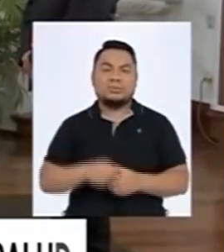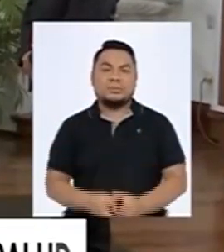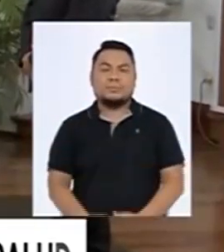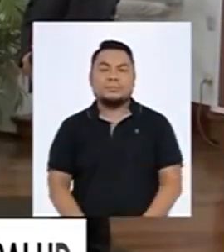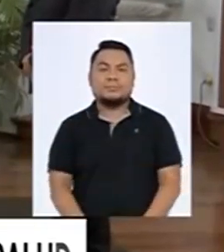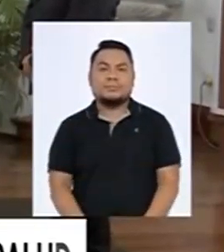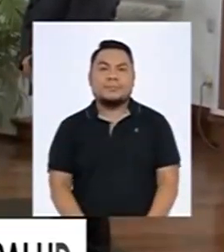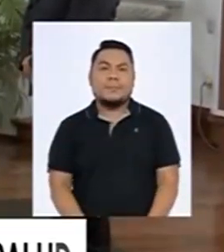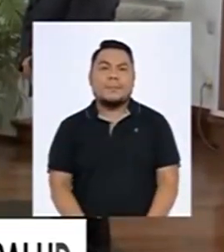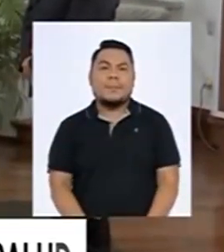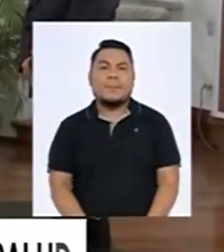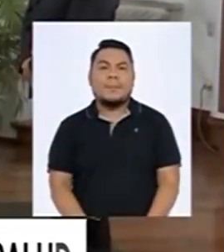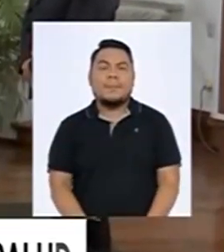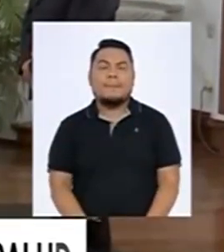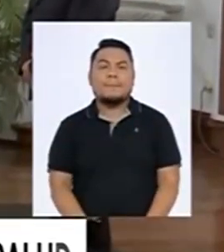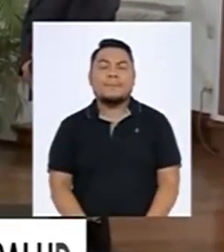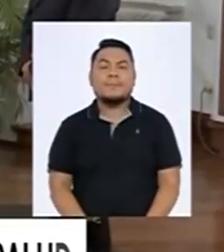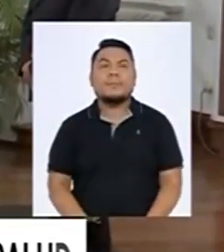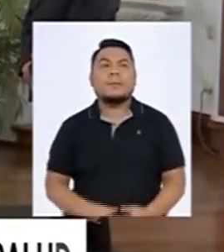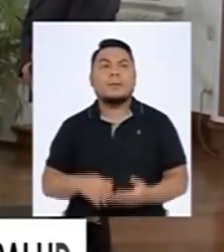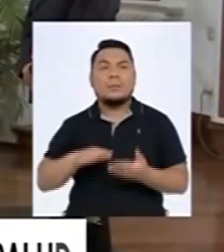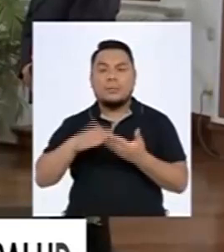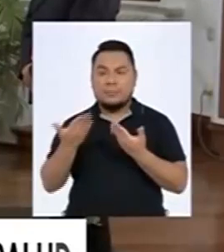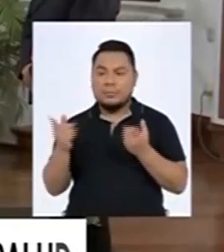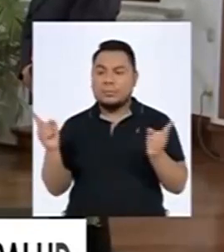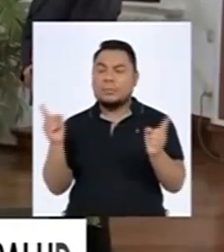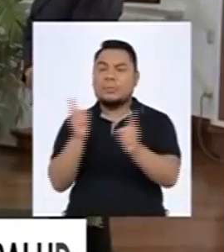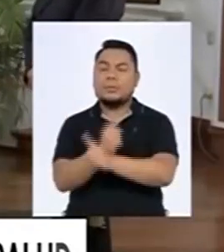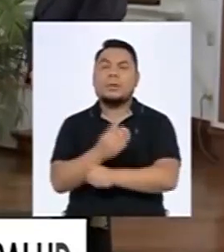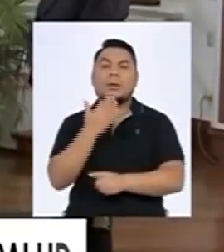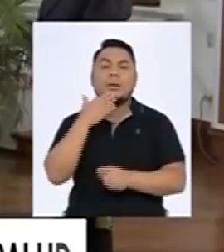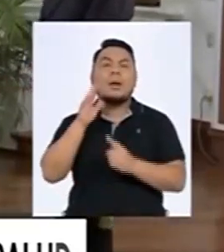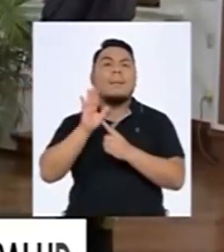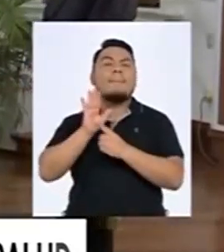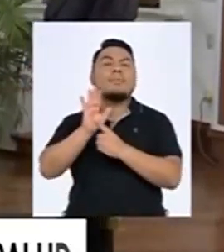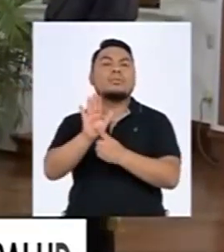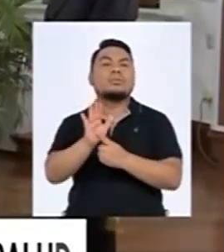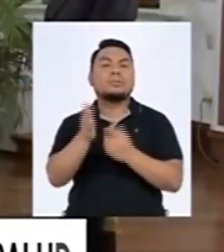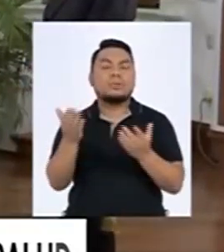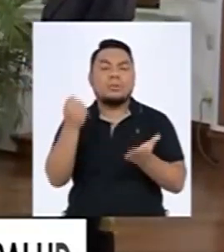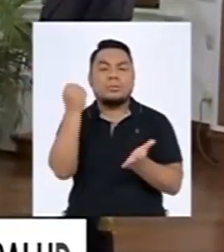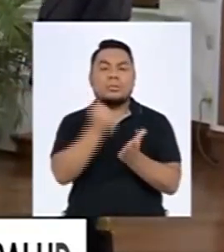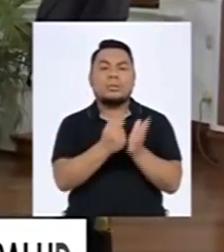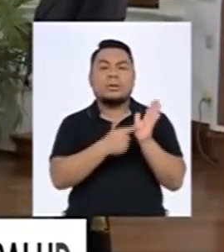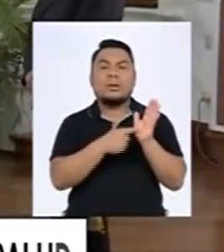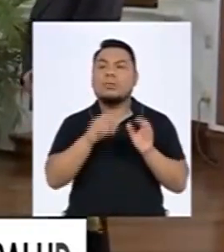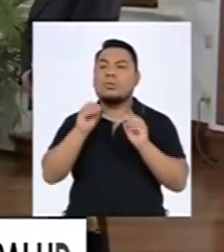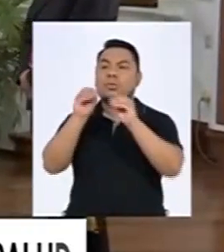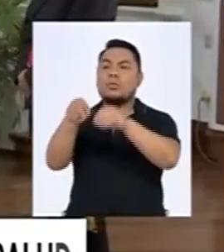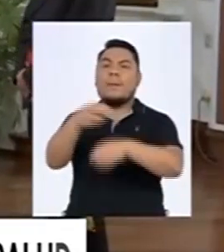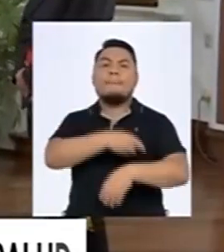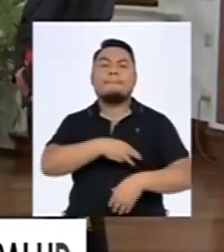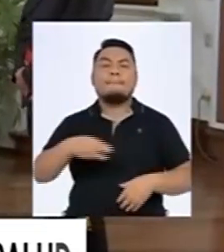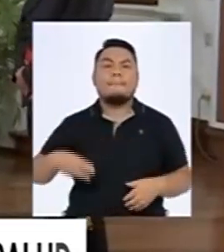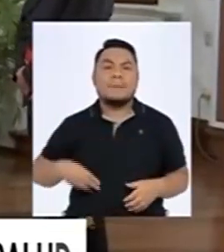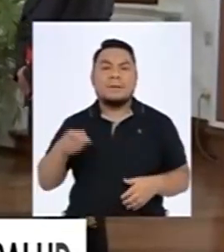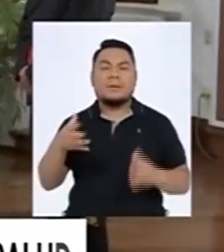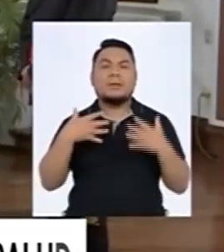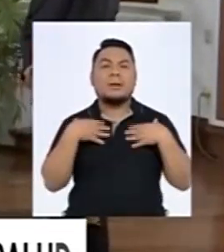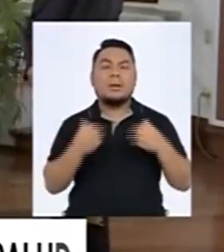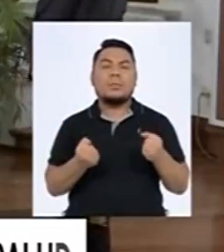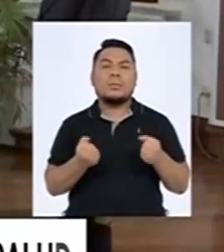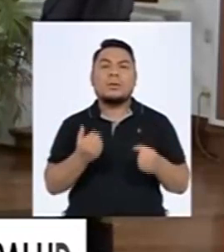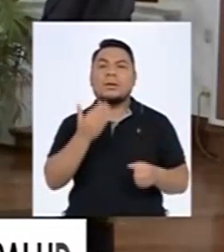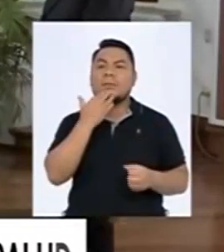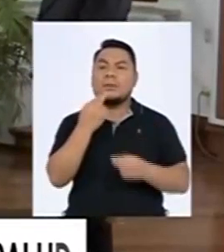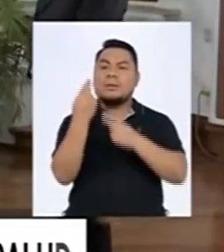¿cuáles son los puntos más precarios y gravitantes en los que se tiene que actuar inmediatamente, teniendo en cuenta que si ha salido